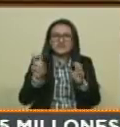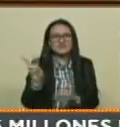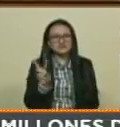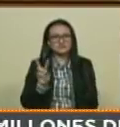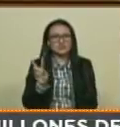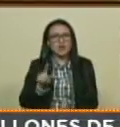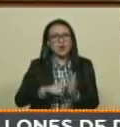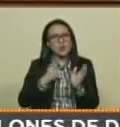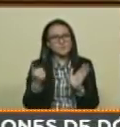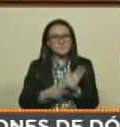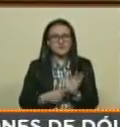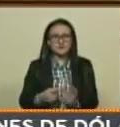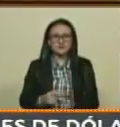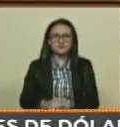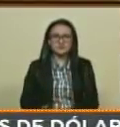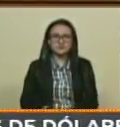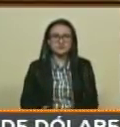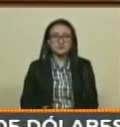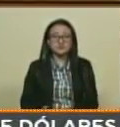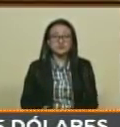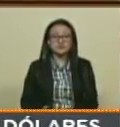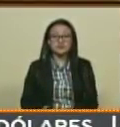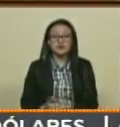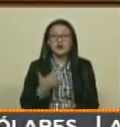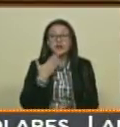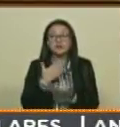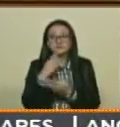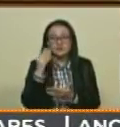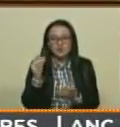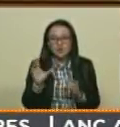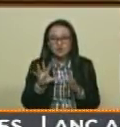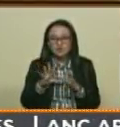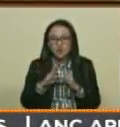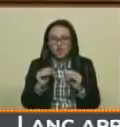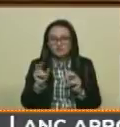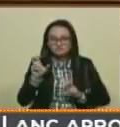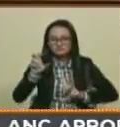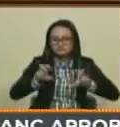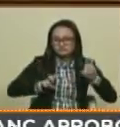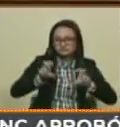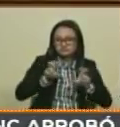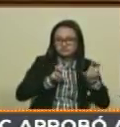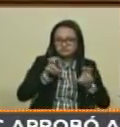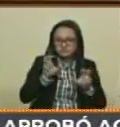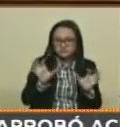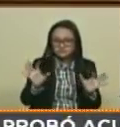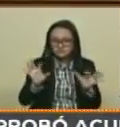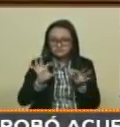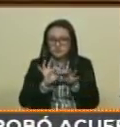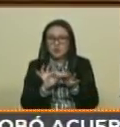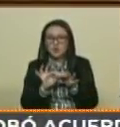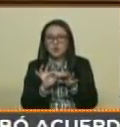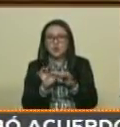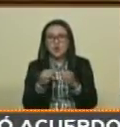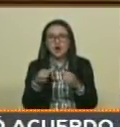hemos actuado en equipo todos, quirúrgicamente, para cortar de